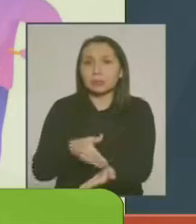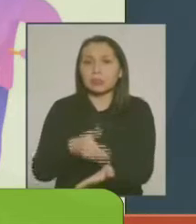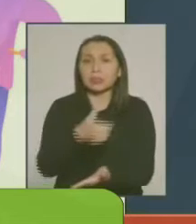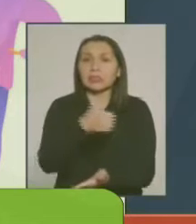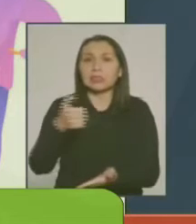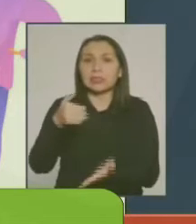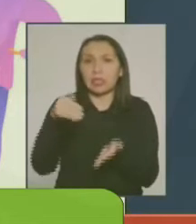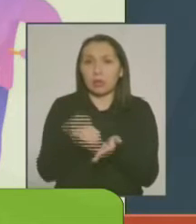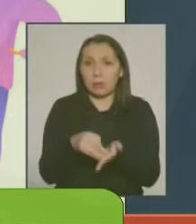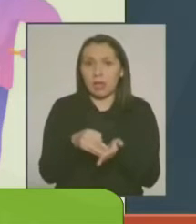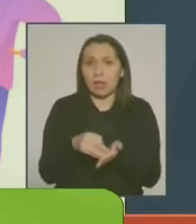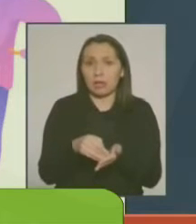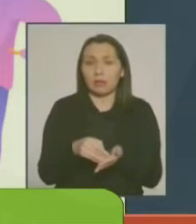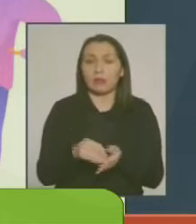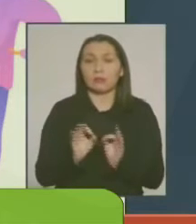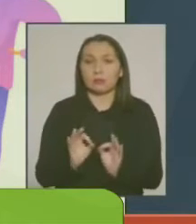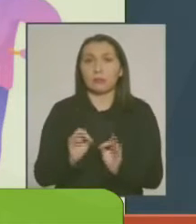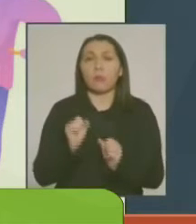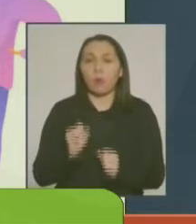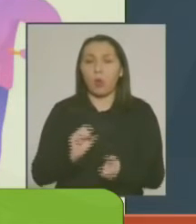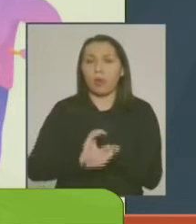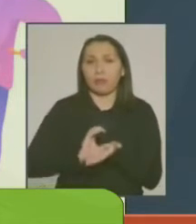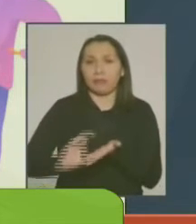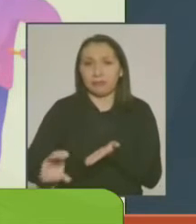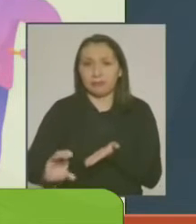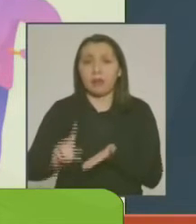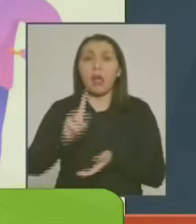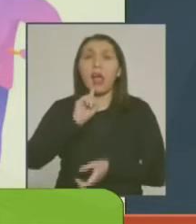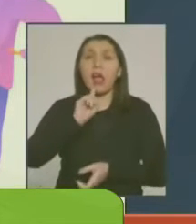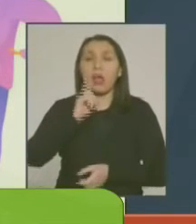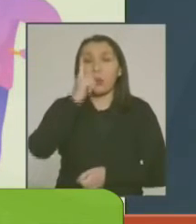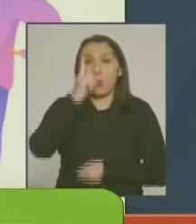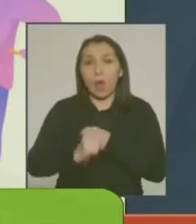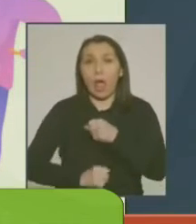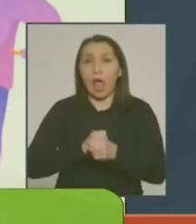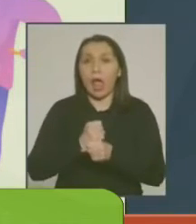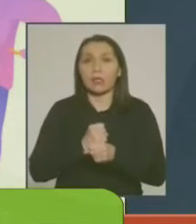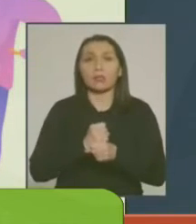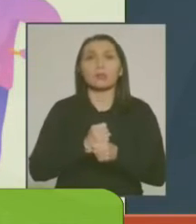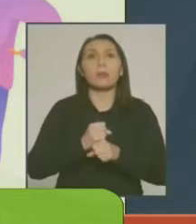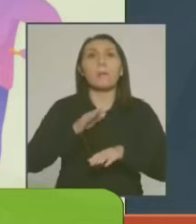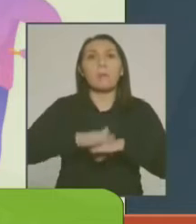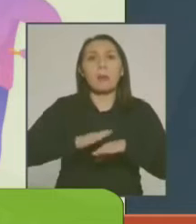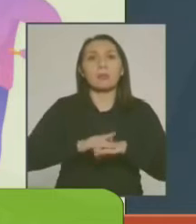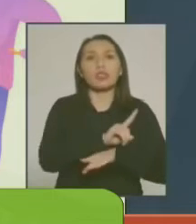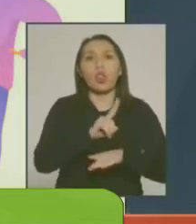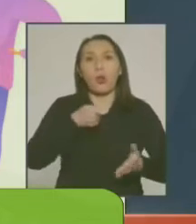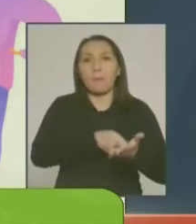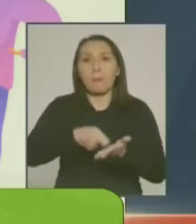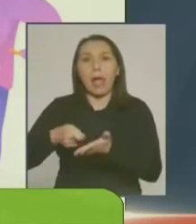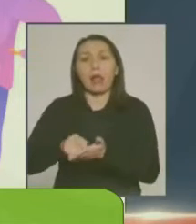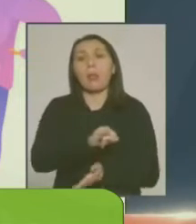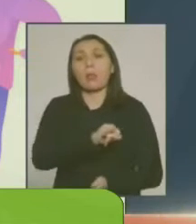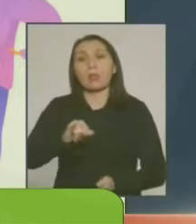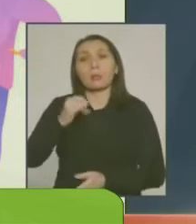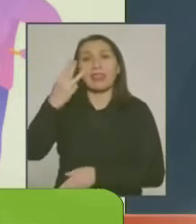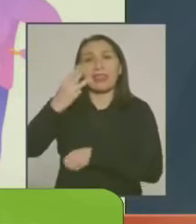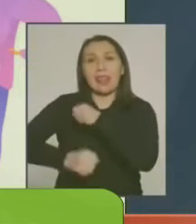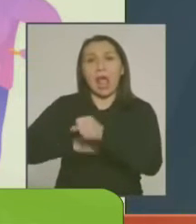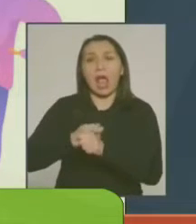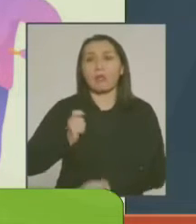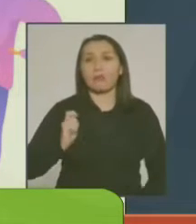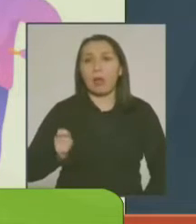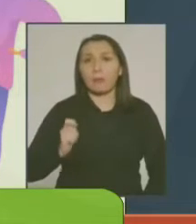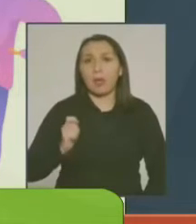un comienzo el subsidio de arriendo existe en nuestro país, pero tenía un límite. Era para viviendas de hasta 315.000 pesos que pagaran de